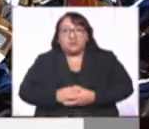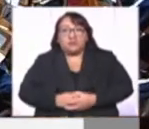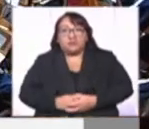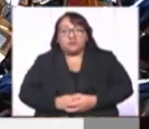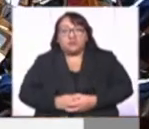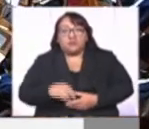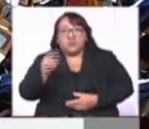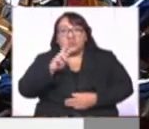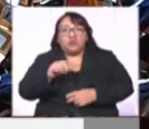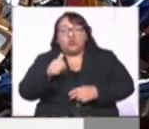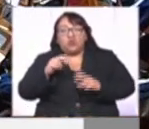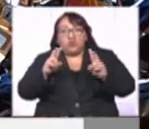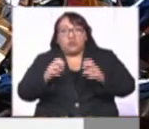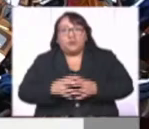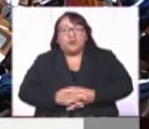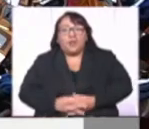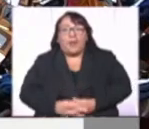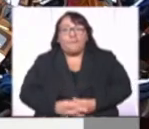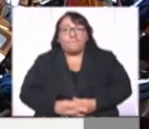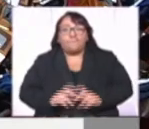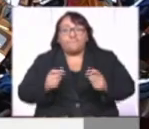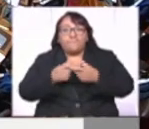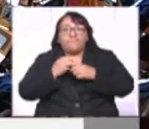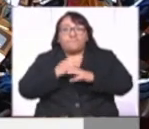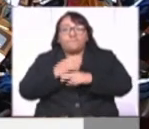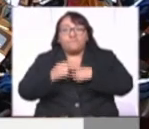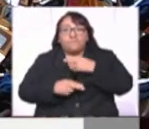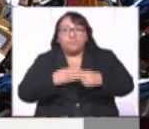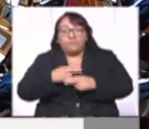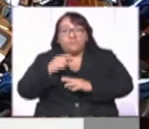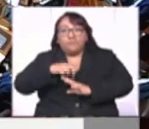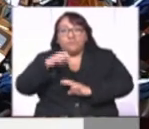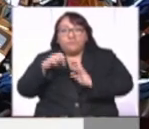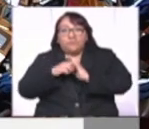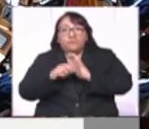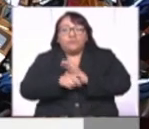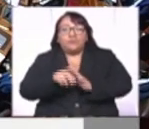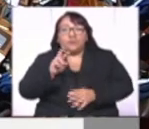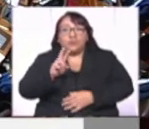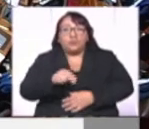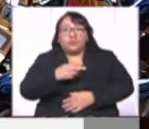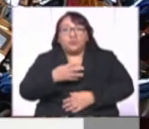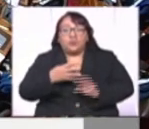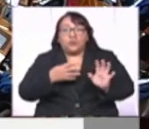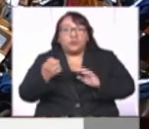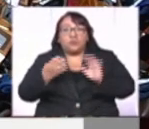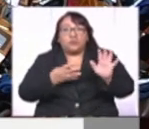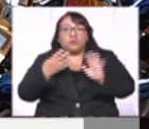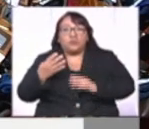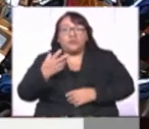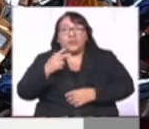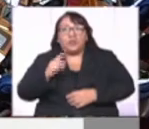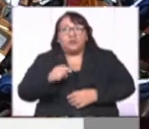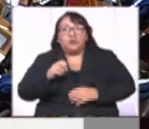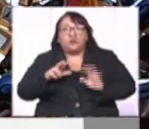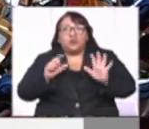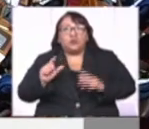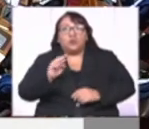Señor relator, siguiente tema. De la Comisión de Defensa Nacional, proyectos de ley 2.999,